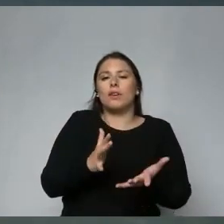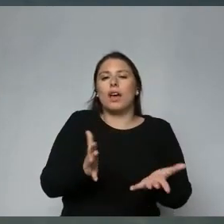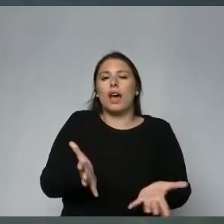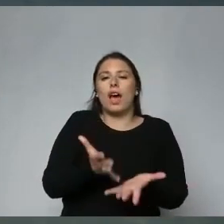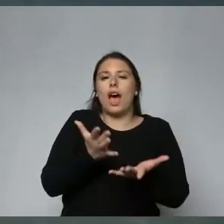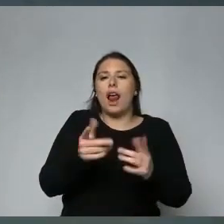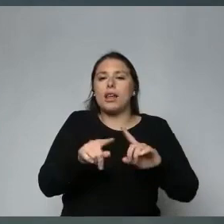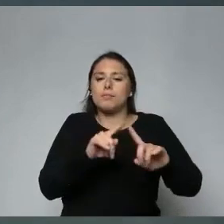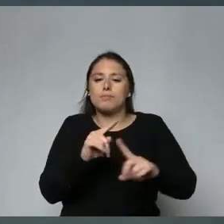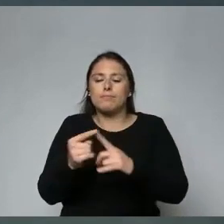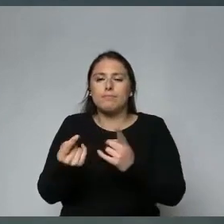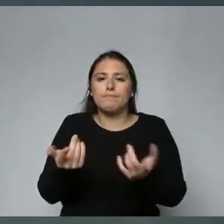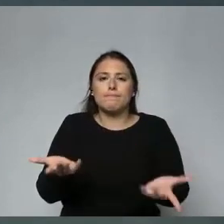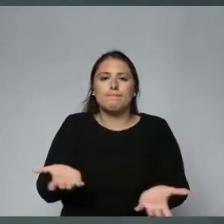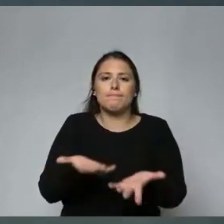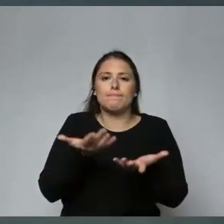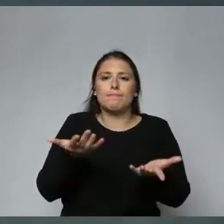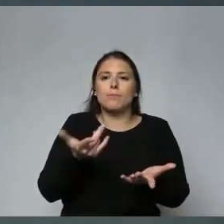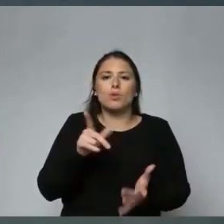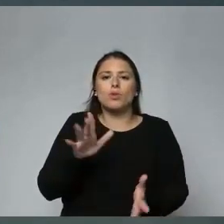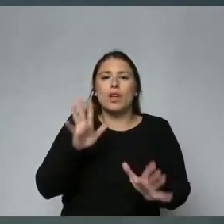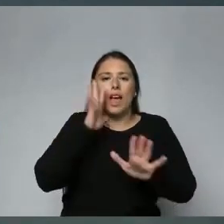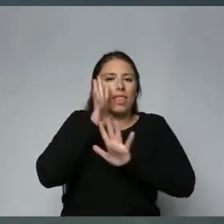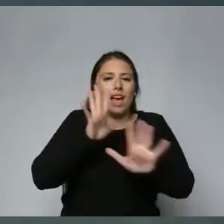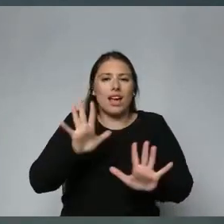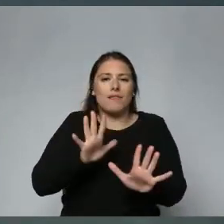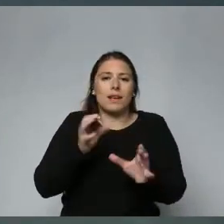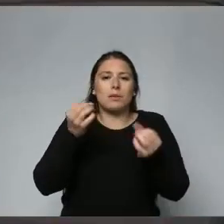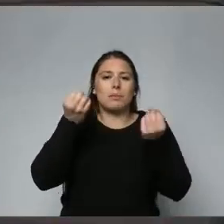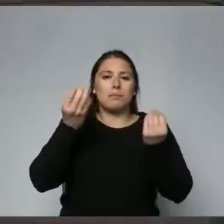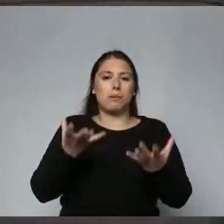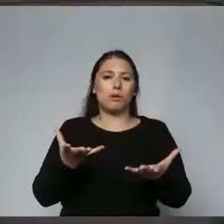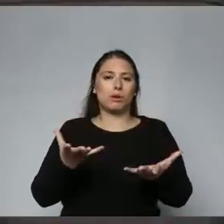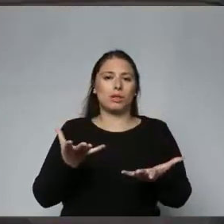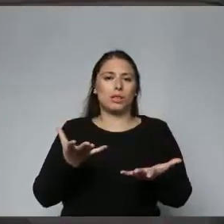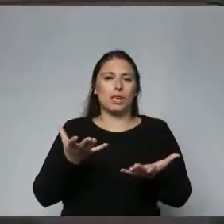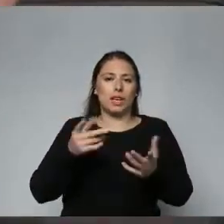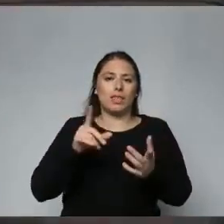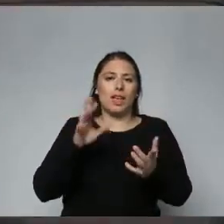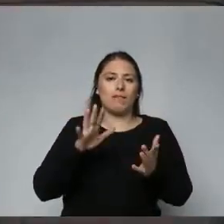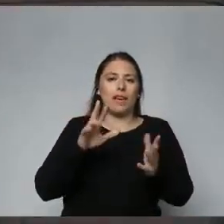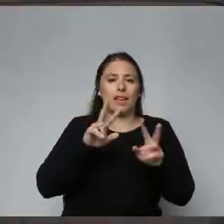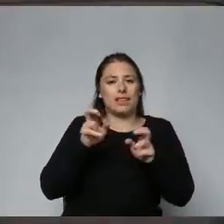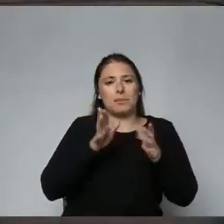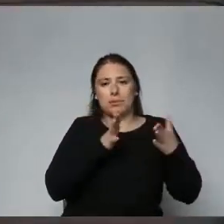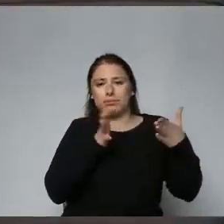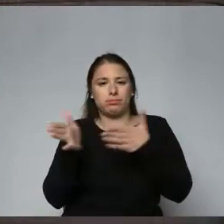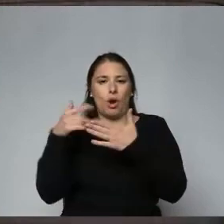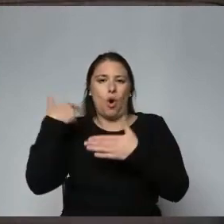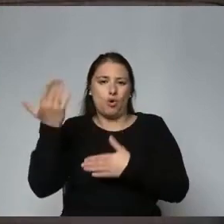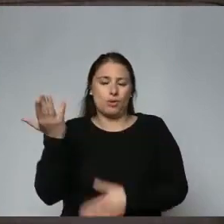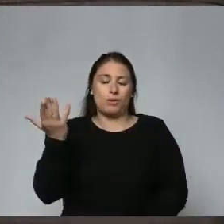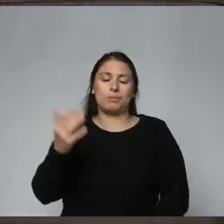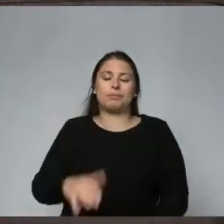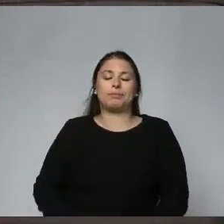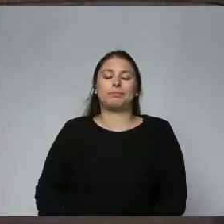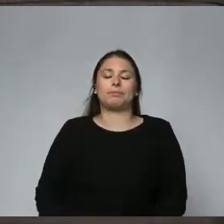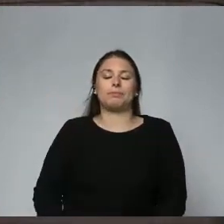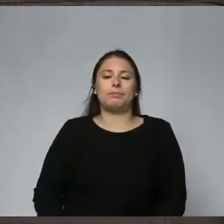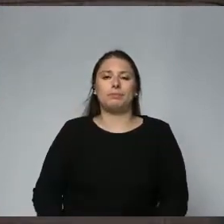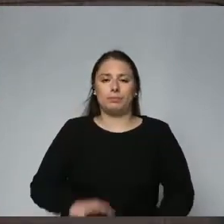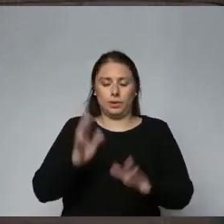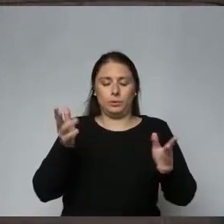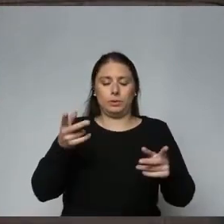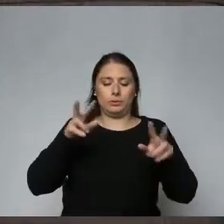no. No tiene nada que ver, porque tendría que ir por otro camino. Pero vamos a